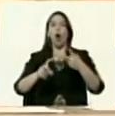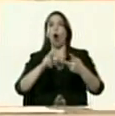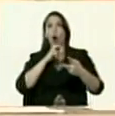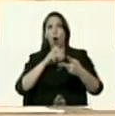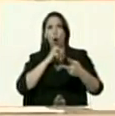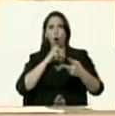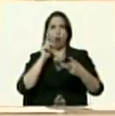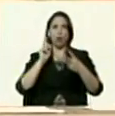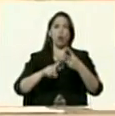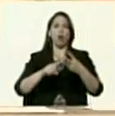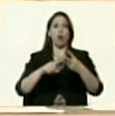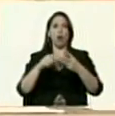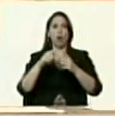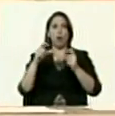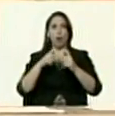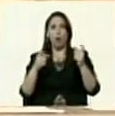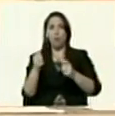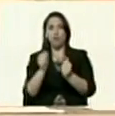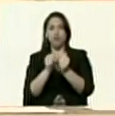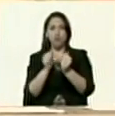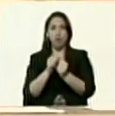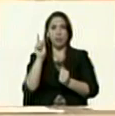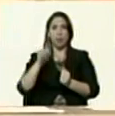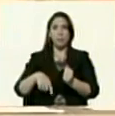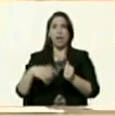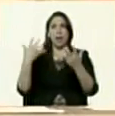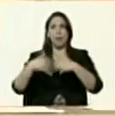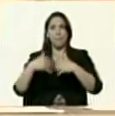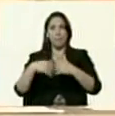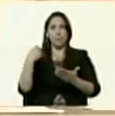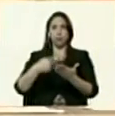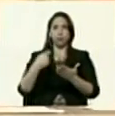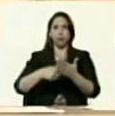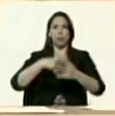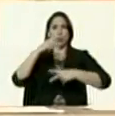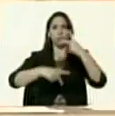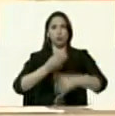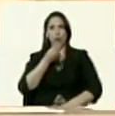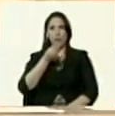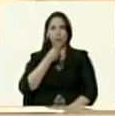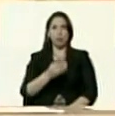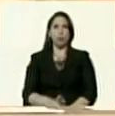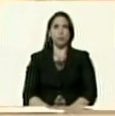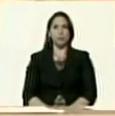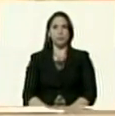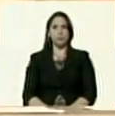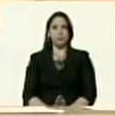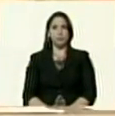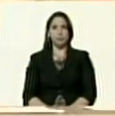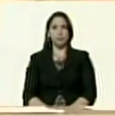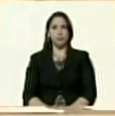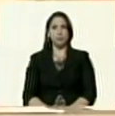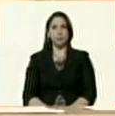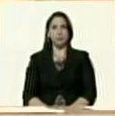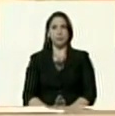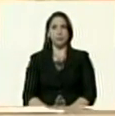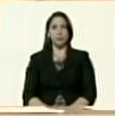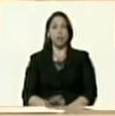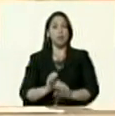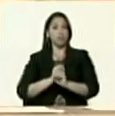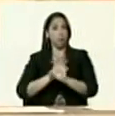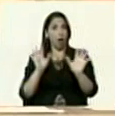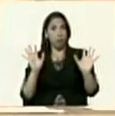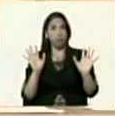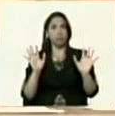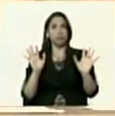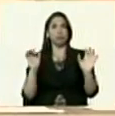inversiones en diamantes, inversiones en producción de alimentos. Así que, claro que sí,